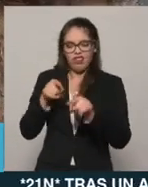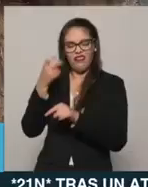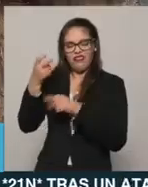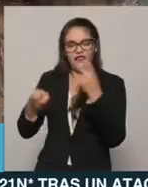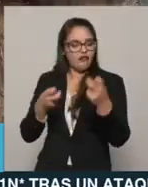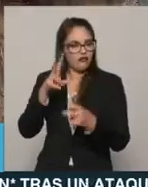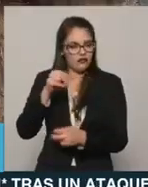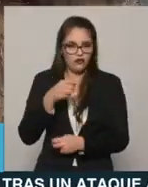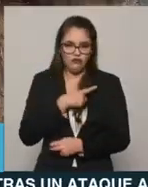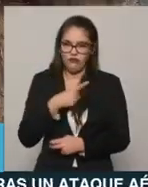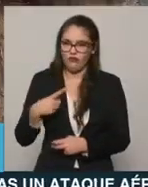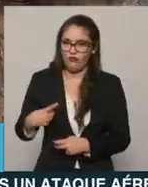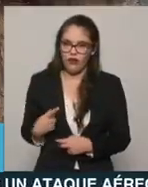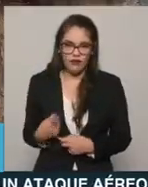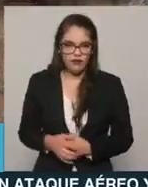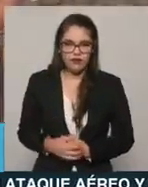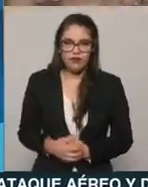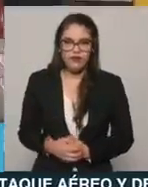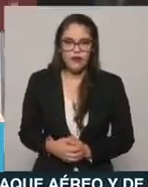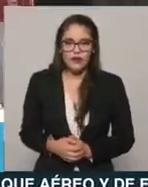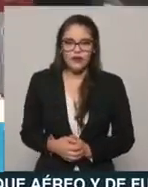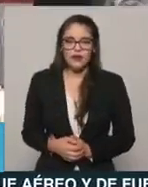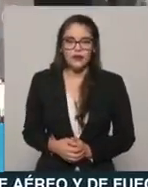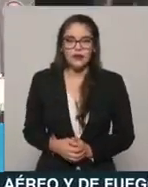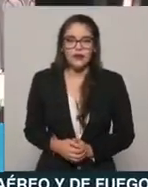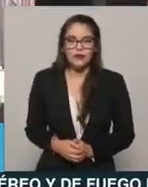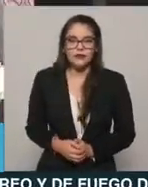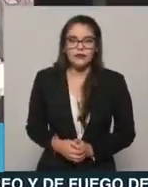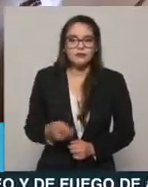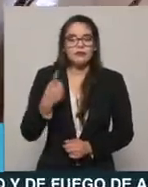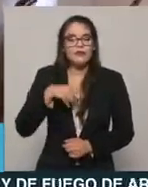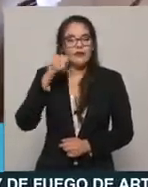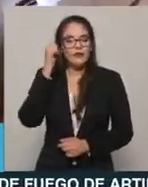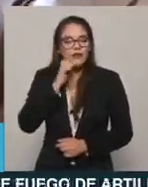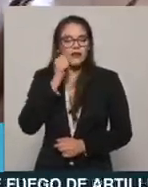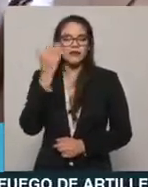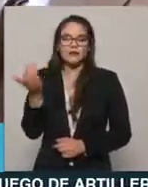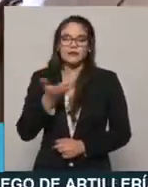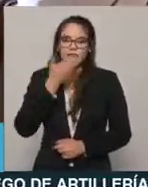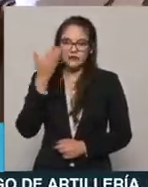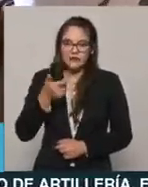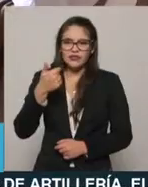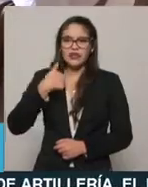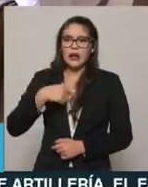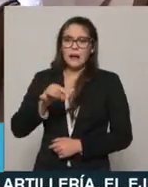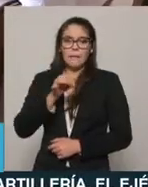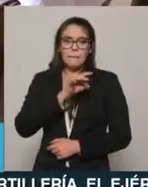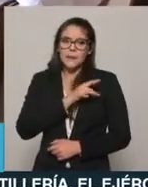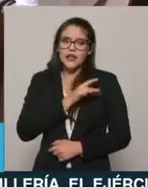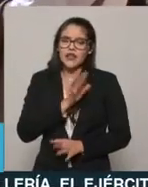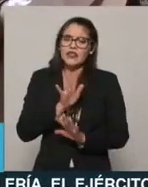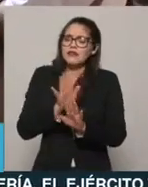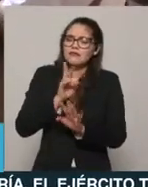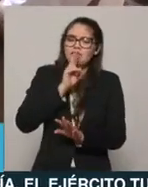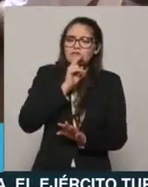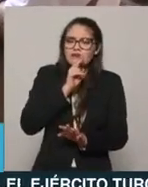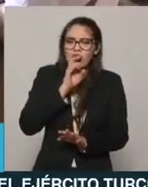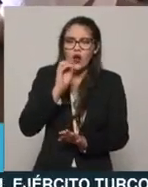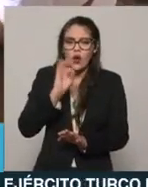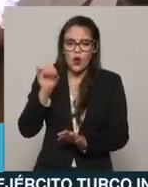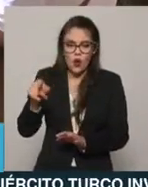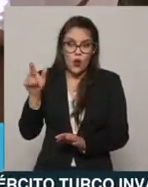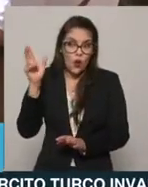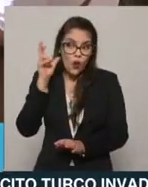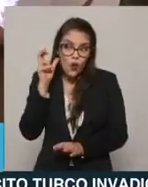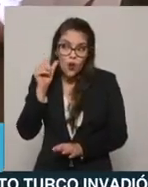juzgar, exactamente. No hay que juzgar. Mira, nos han enseñado a que nos dé miedo, ¿no? No, como que si oyes